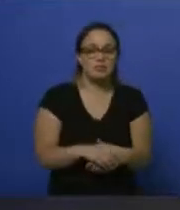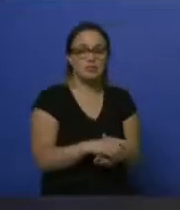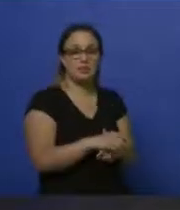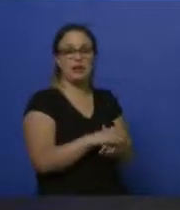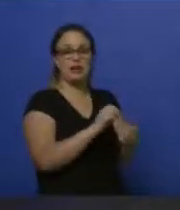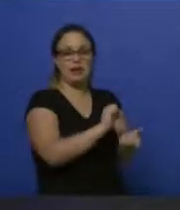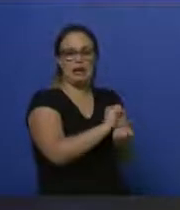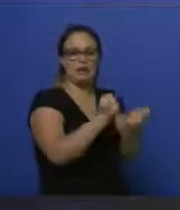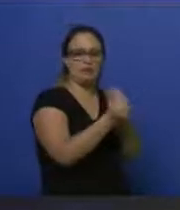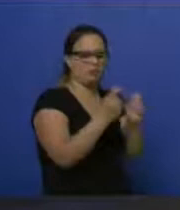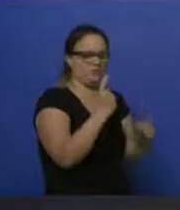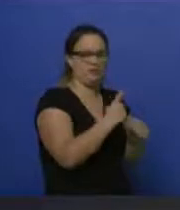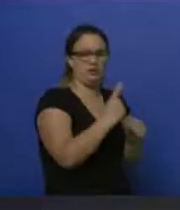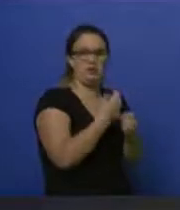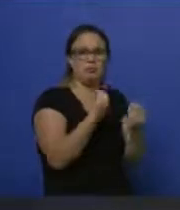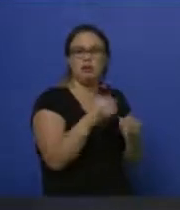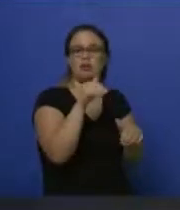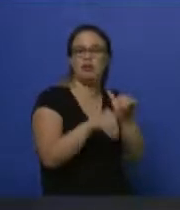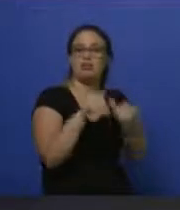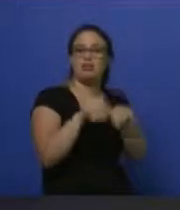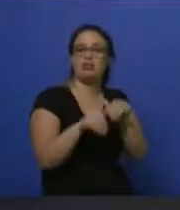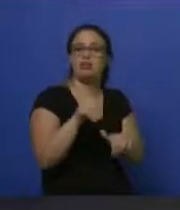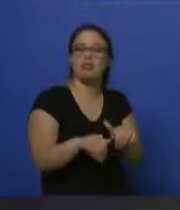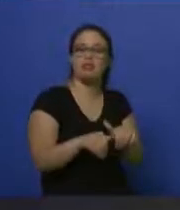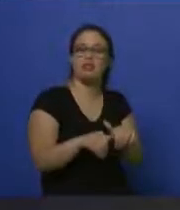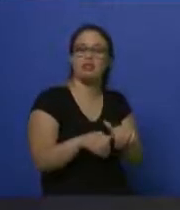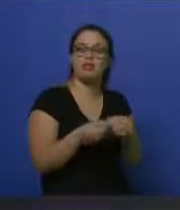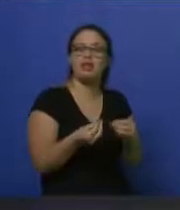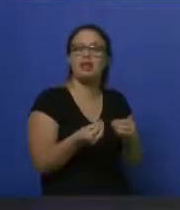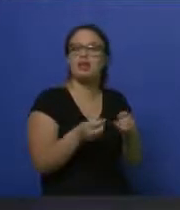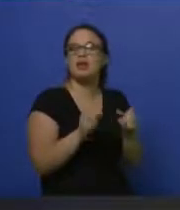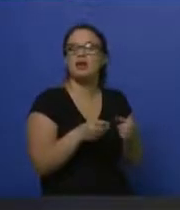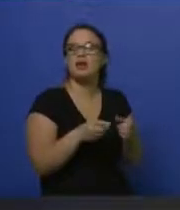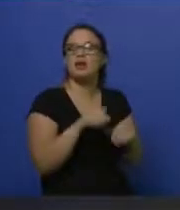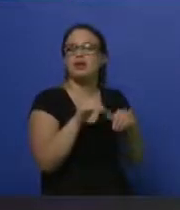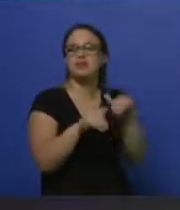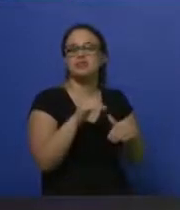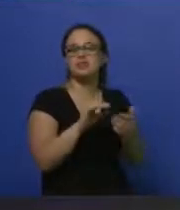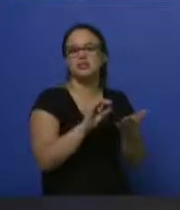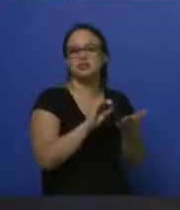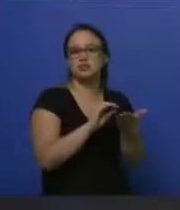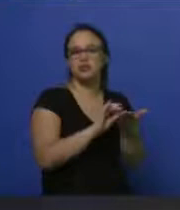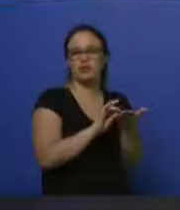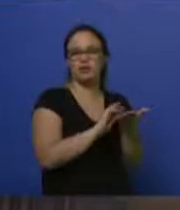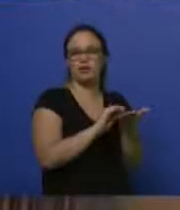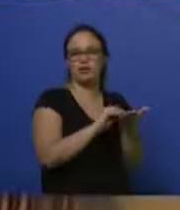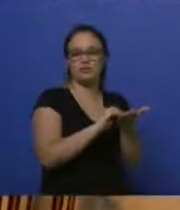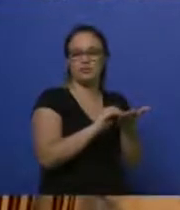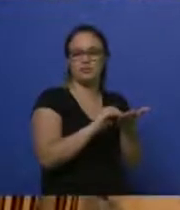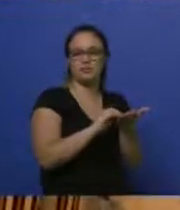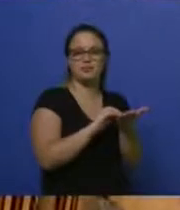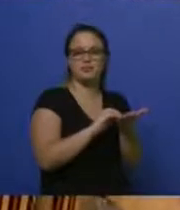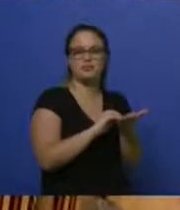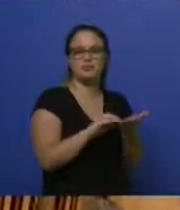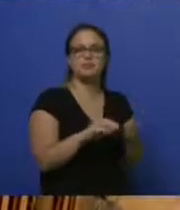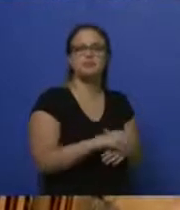Hay que, los partidos deben proponer, es como una elección de concejales, igual cada uno tiene que presentar su lista de candidatos, lo que pasó en su